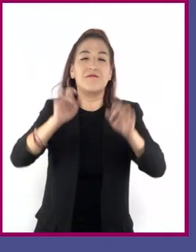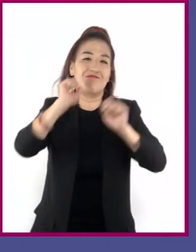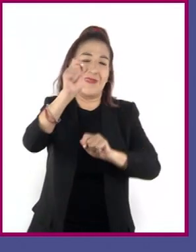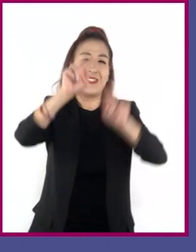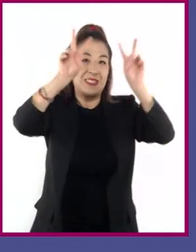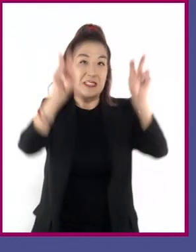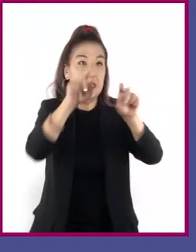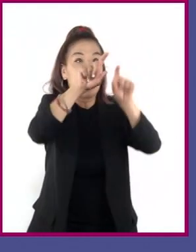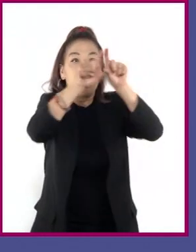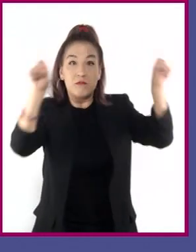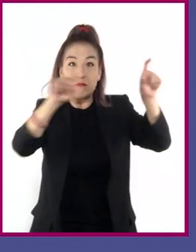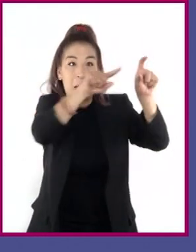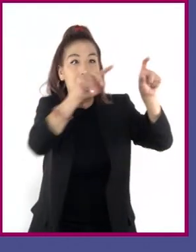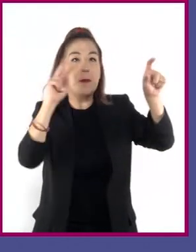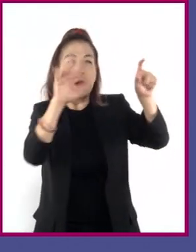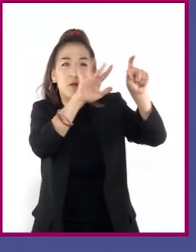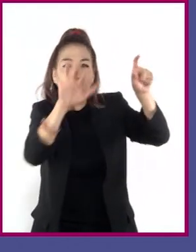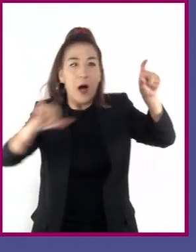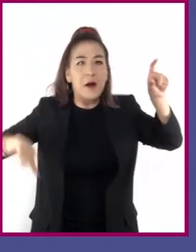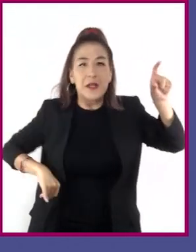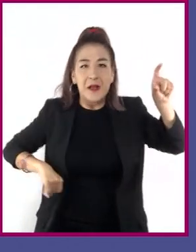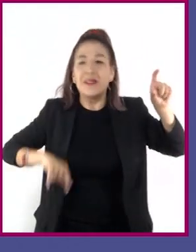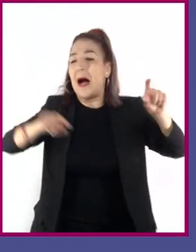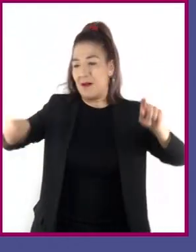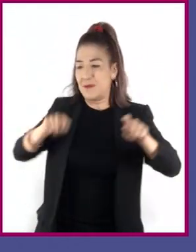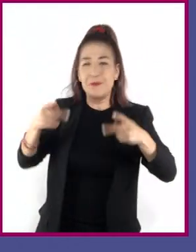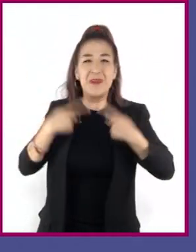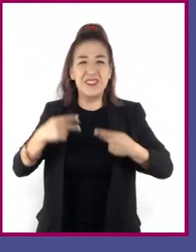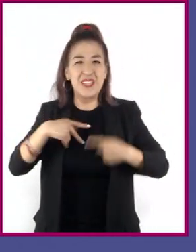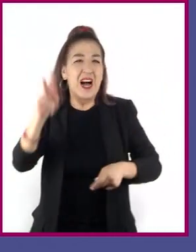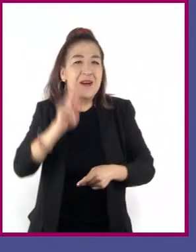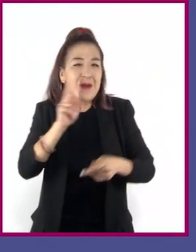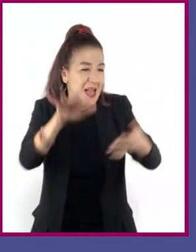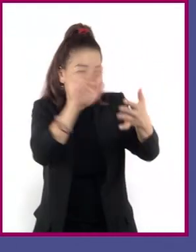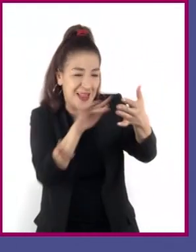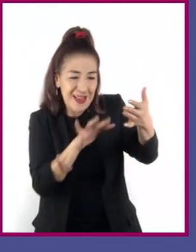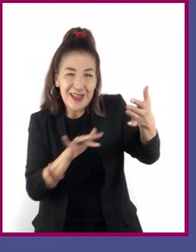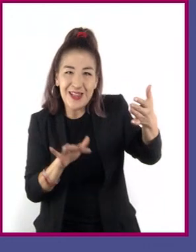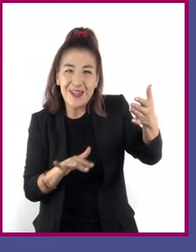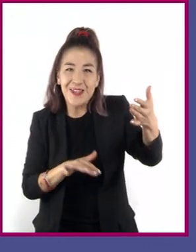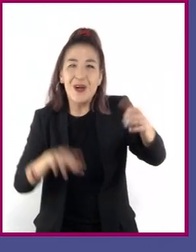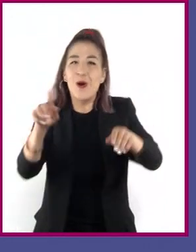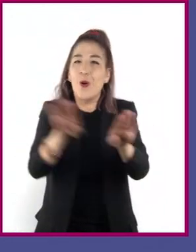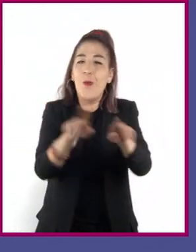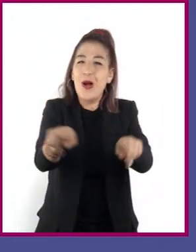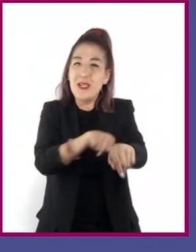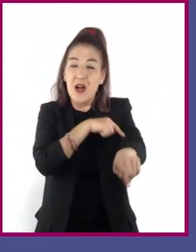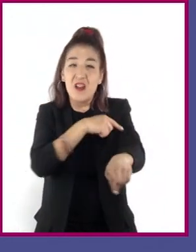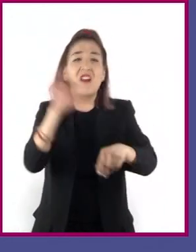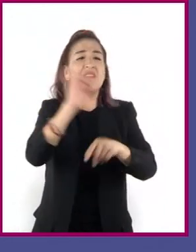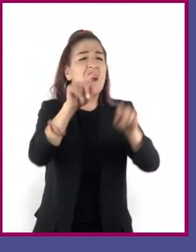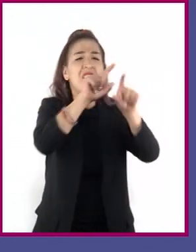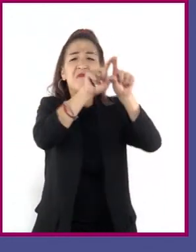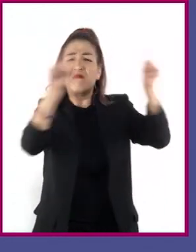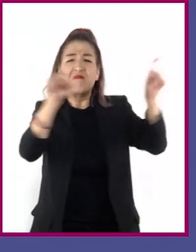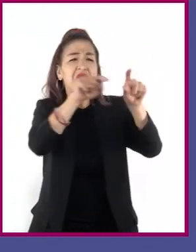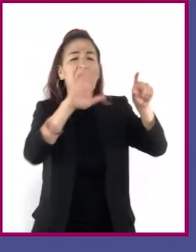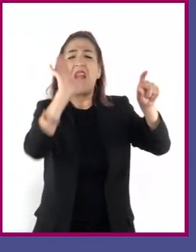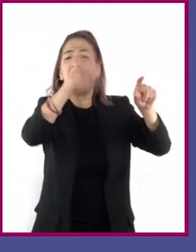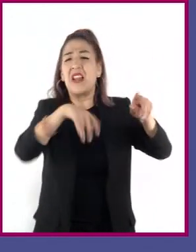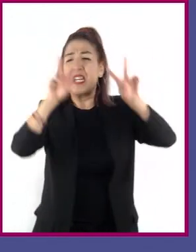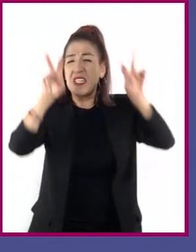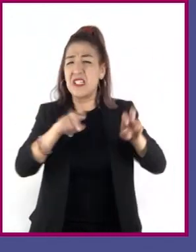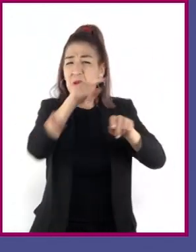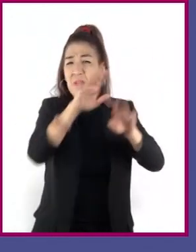a motivar a que el lector se ponga se detenga a leer el texto completo si la cabeza es muy vaga es muy simple va a